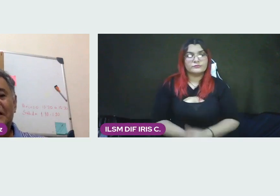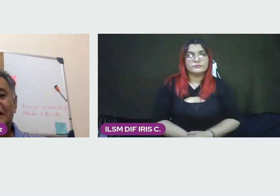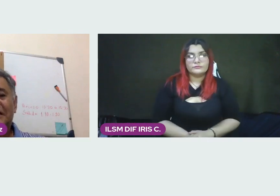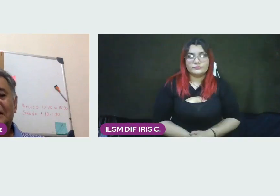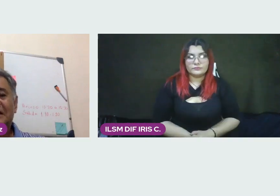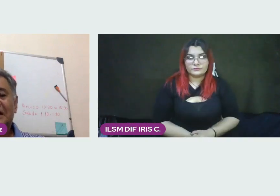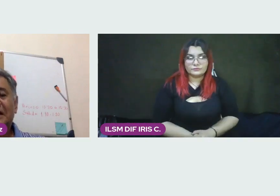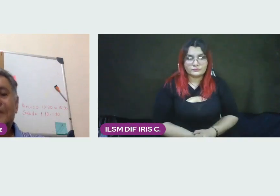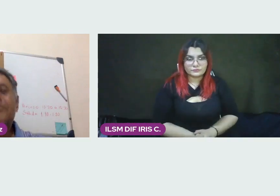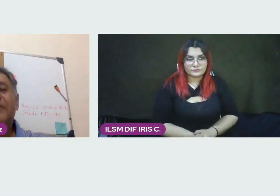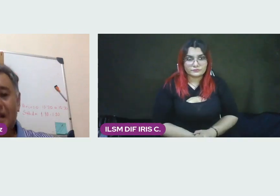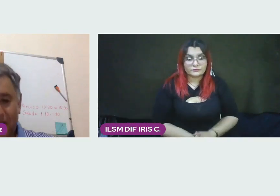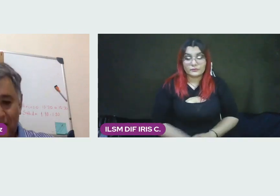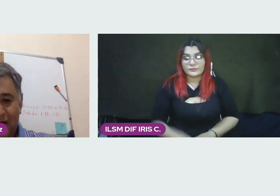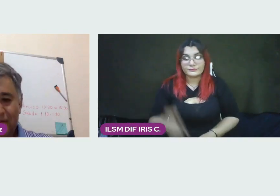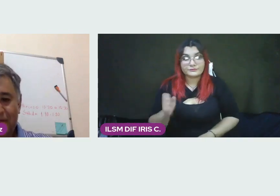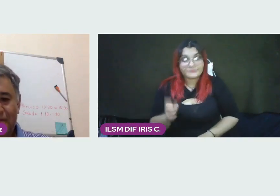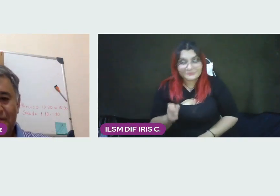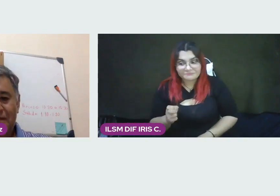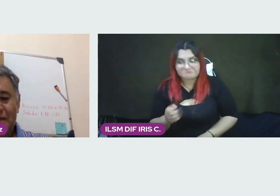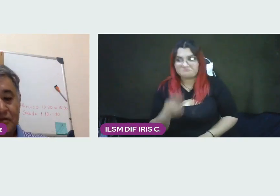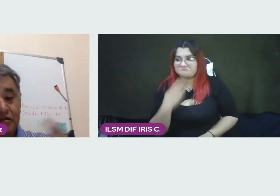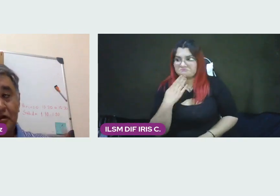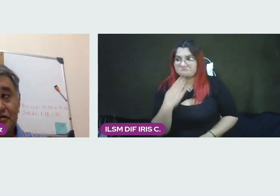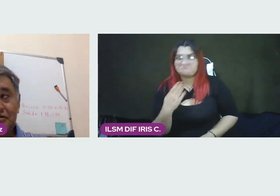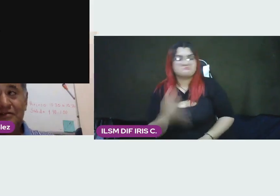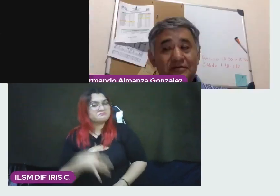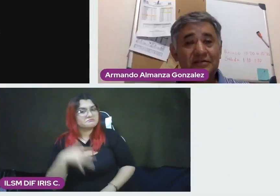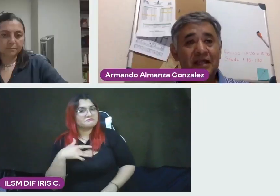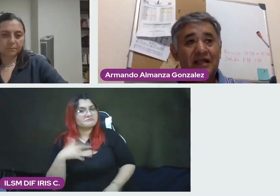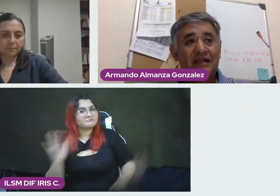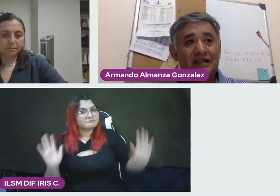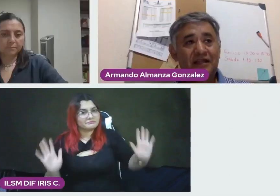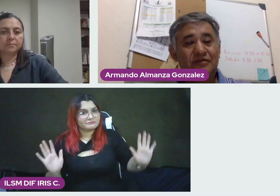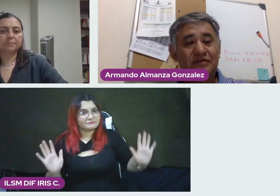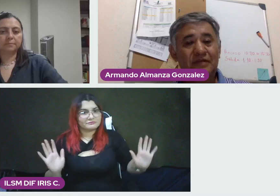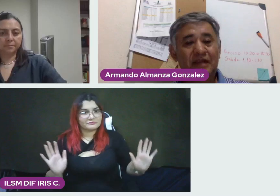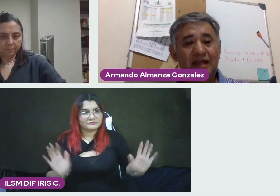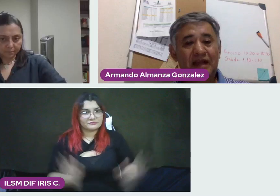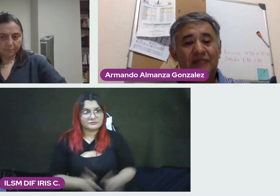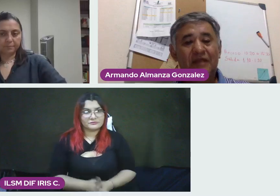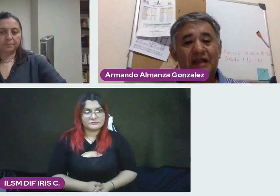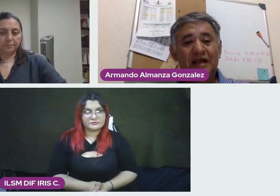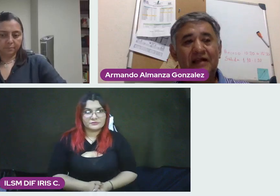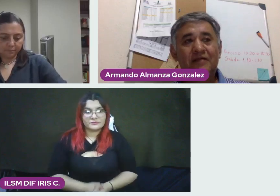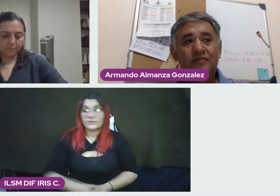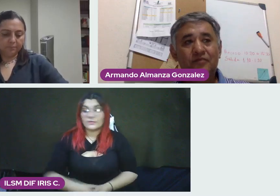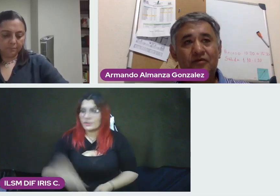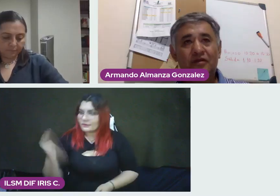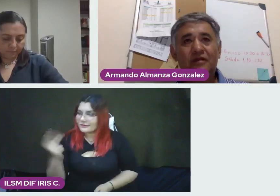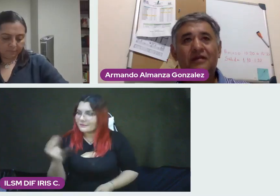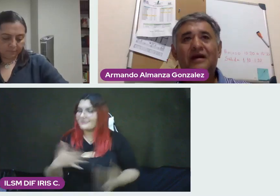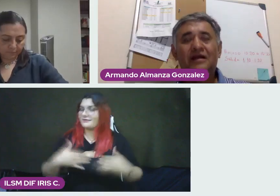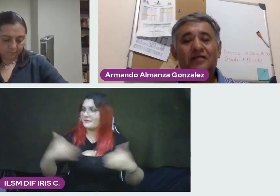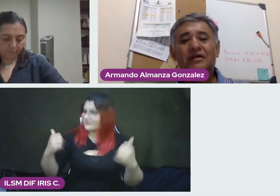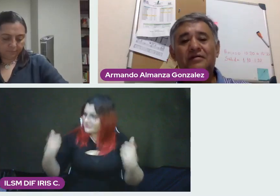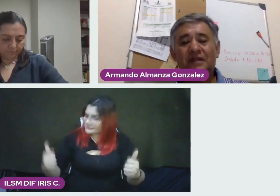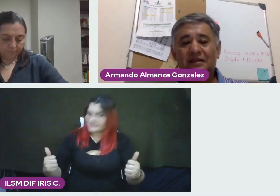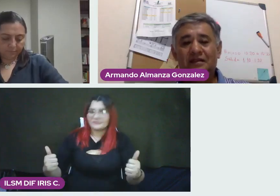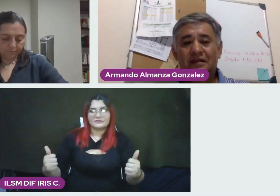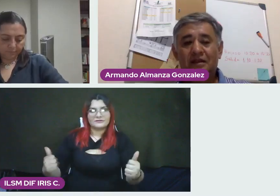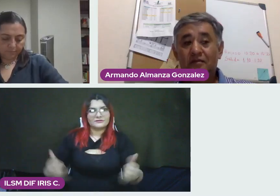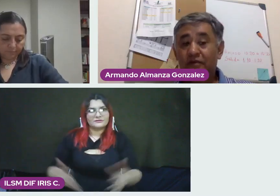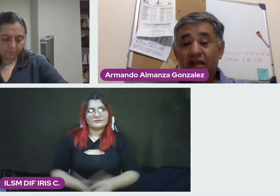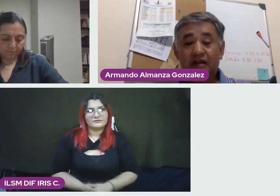va a hacer sentir bien, que es otro de los conceptos que tenemos que manejar y manejar muy